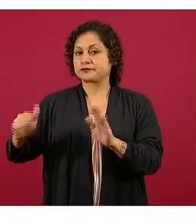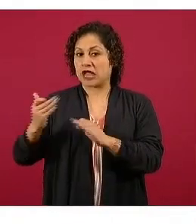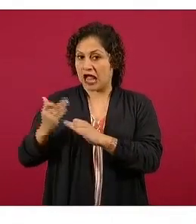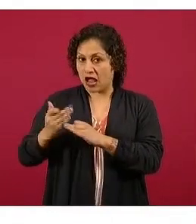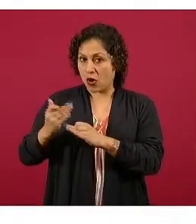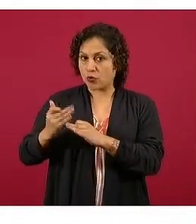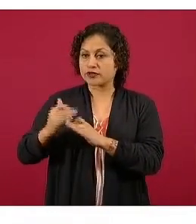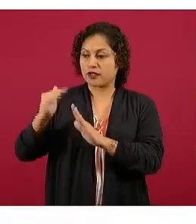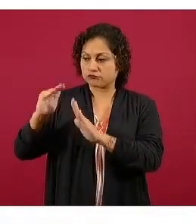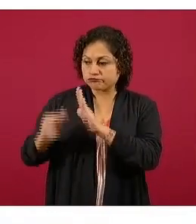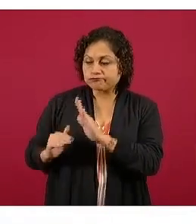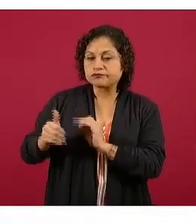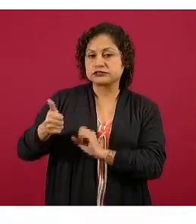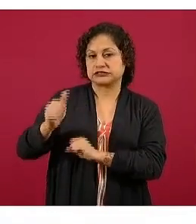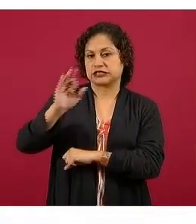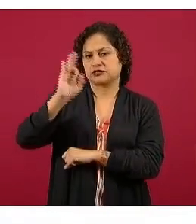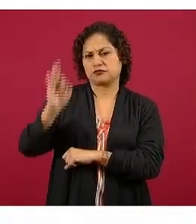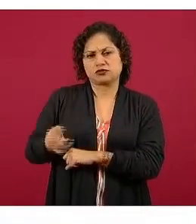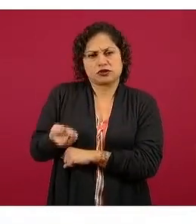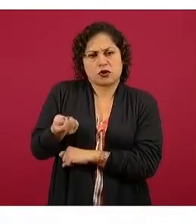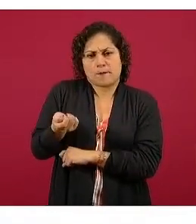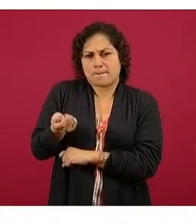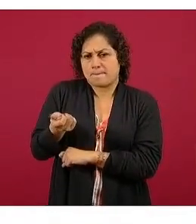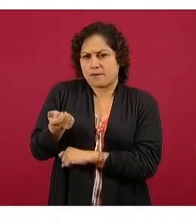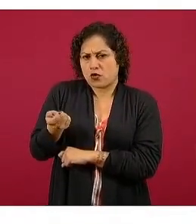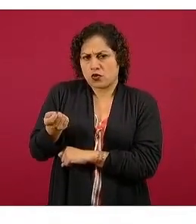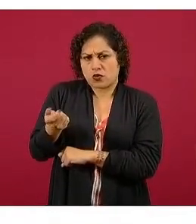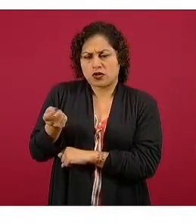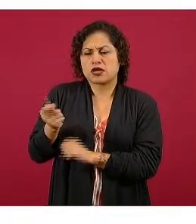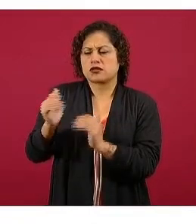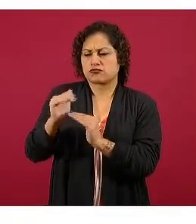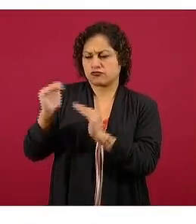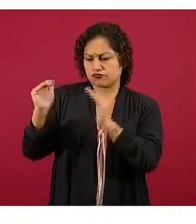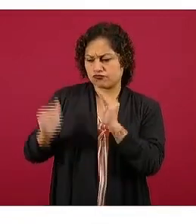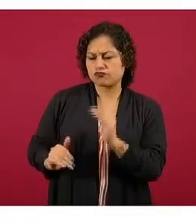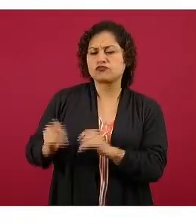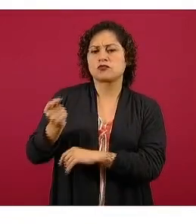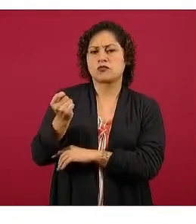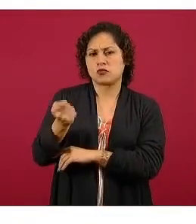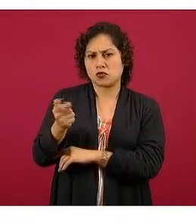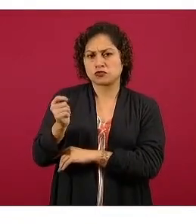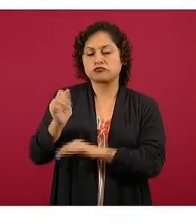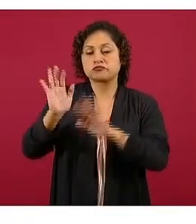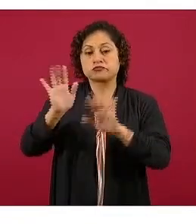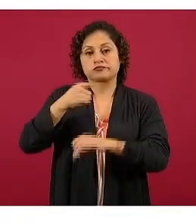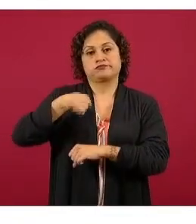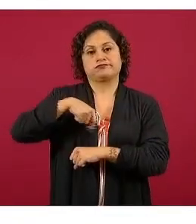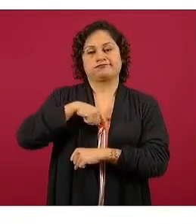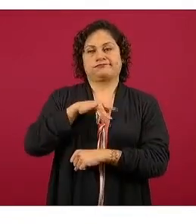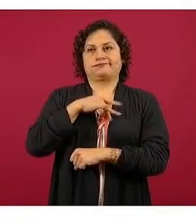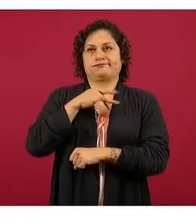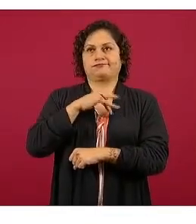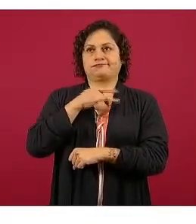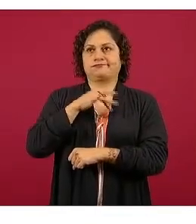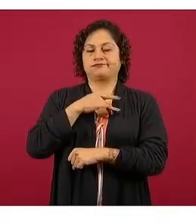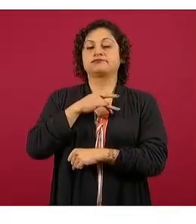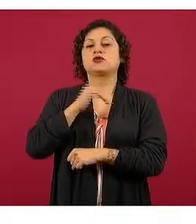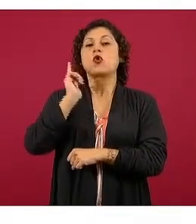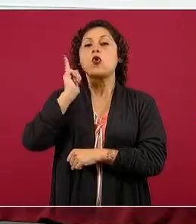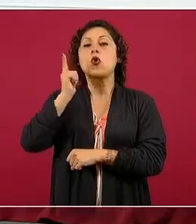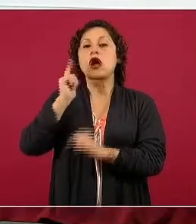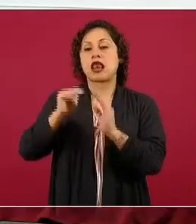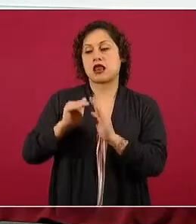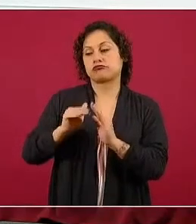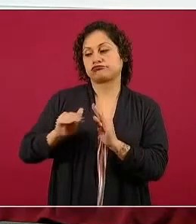menos 6%, es una disminución pequeña que sí creemos que esto posiblemente llegue a una